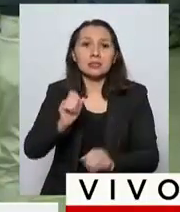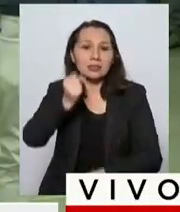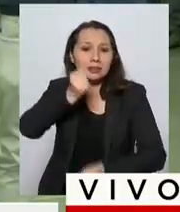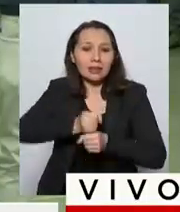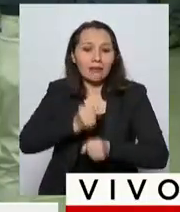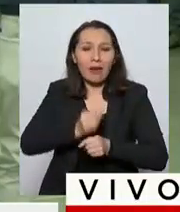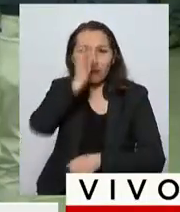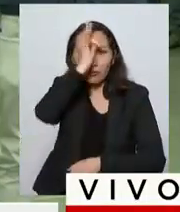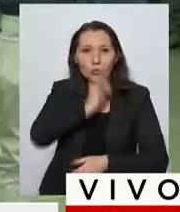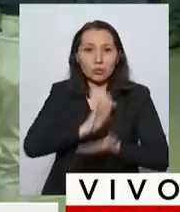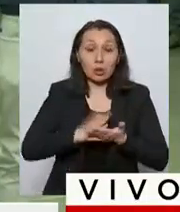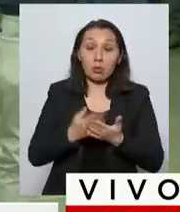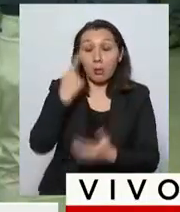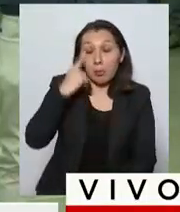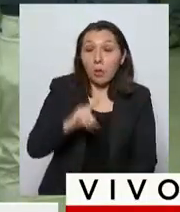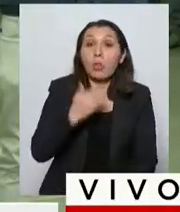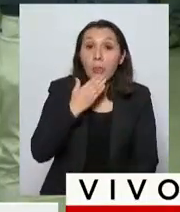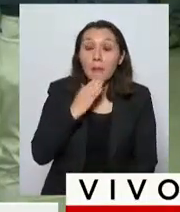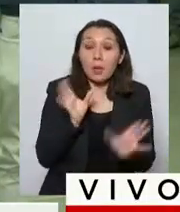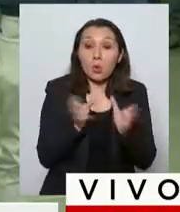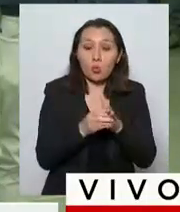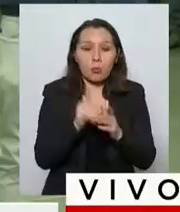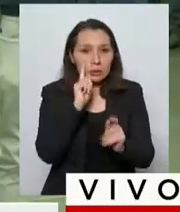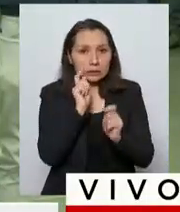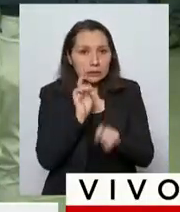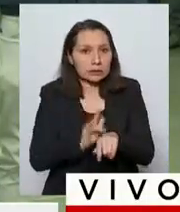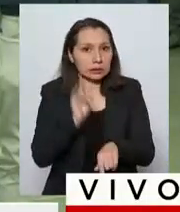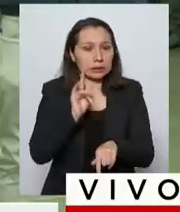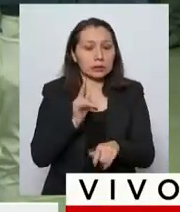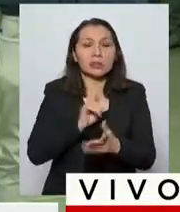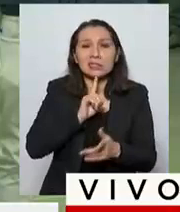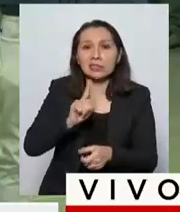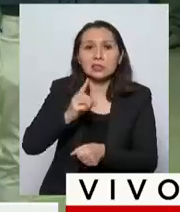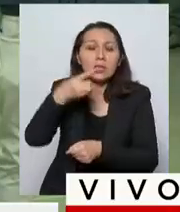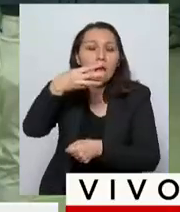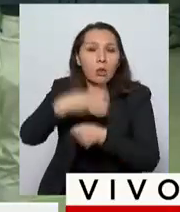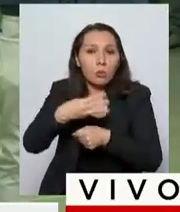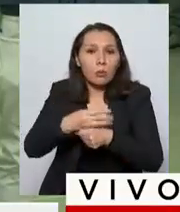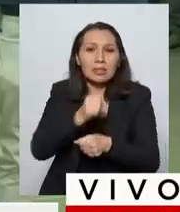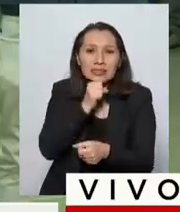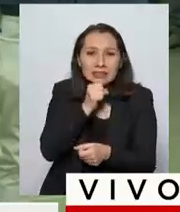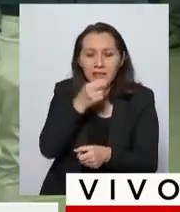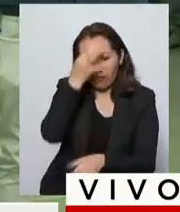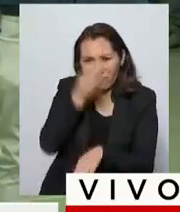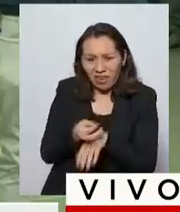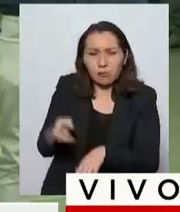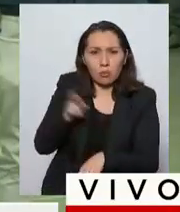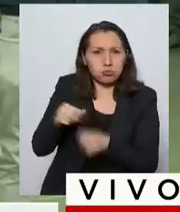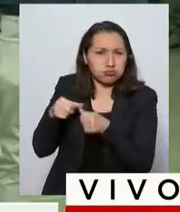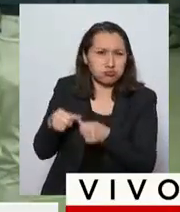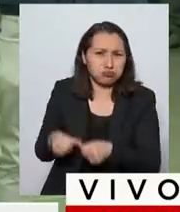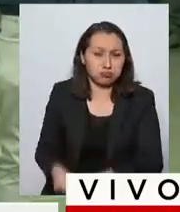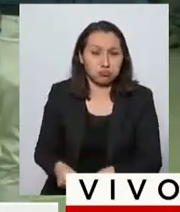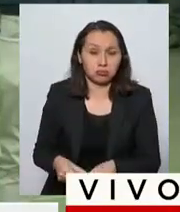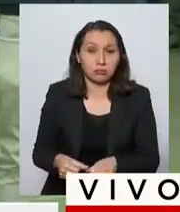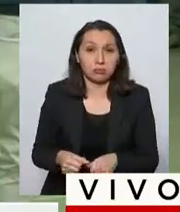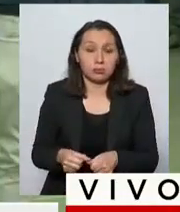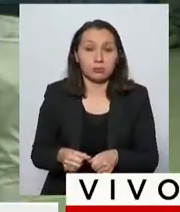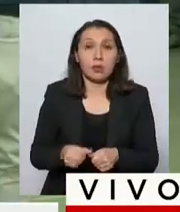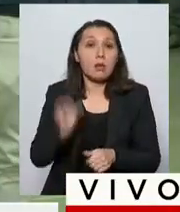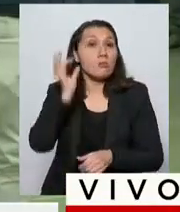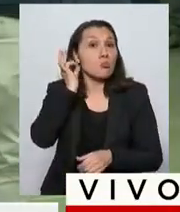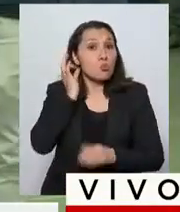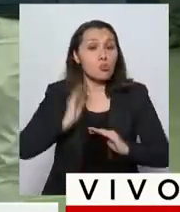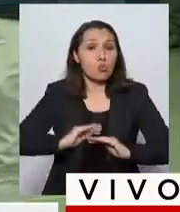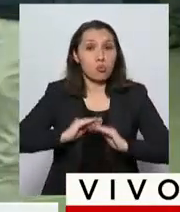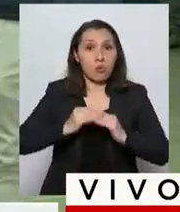la salud, pero también de los grupos de riesgo, como los adultos mayores, los enfermos crónicos, las